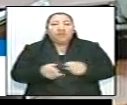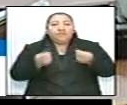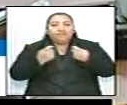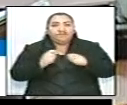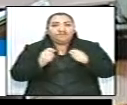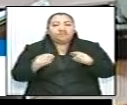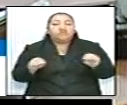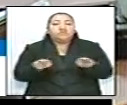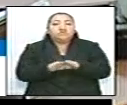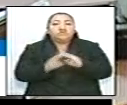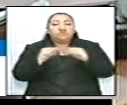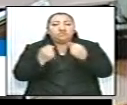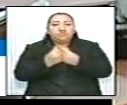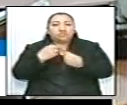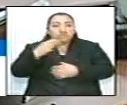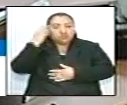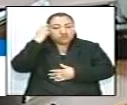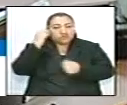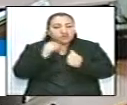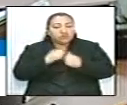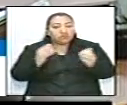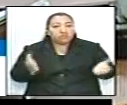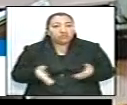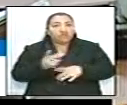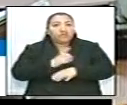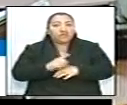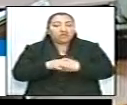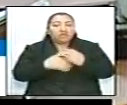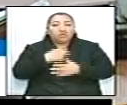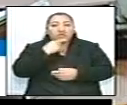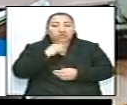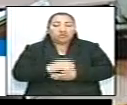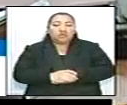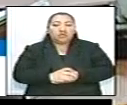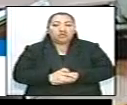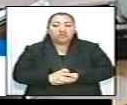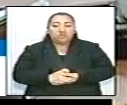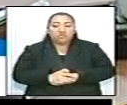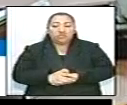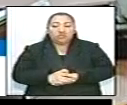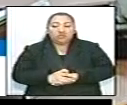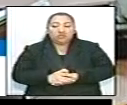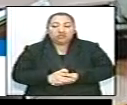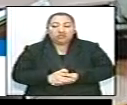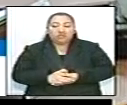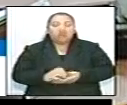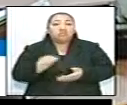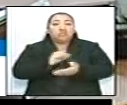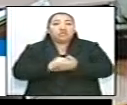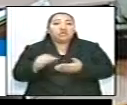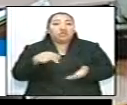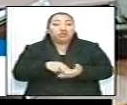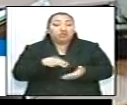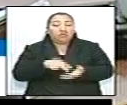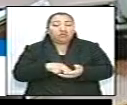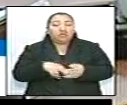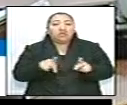por igual a los partidos políticos, la incentivación y desarrollo de las mujeres líderes. También en mes de noviembre